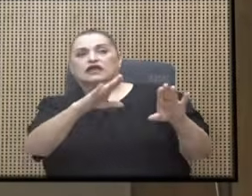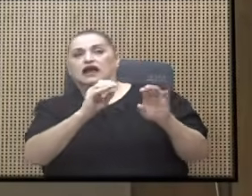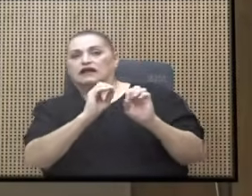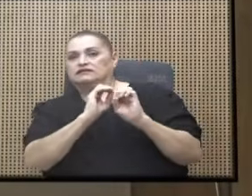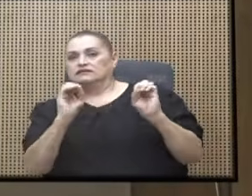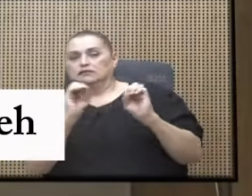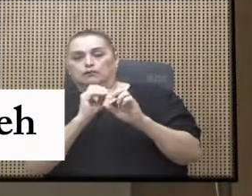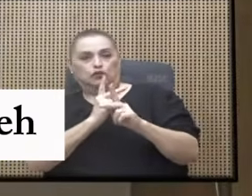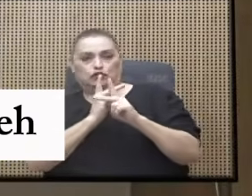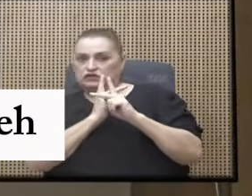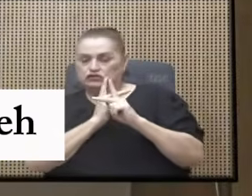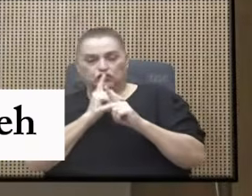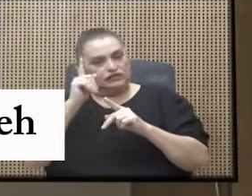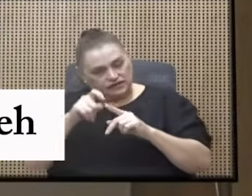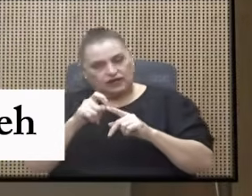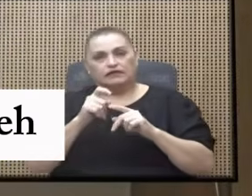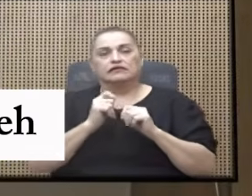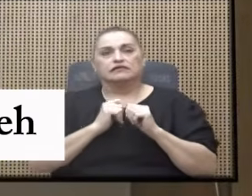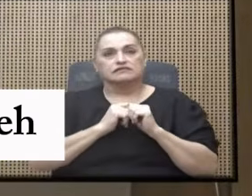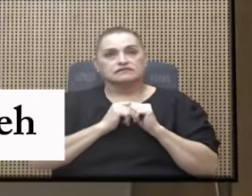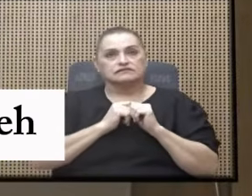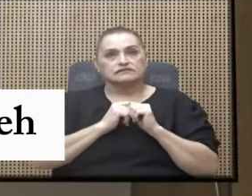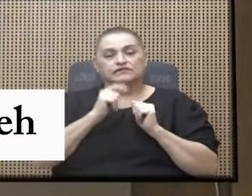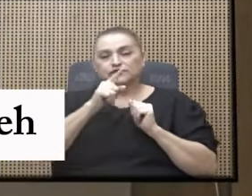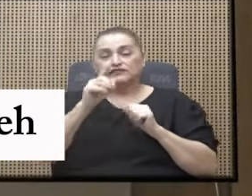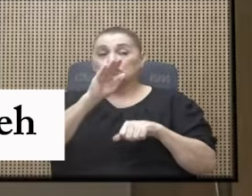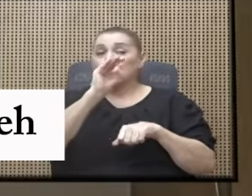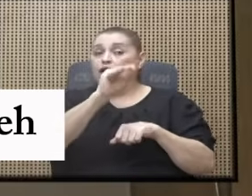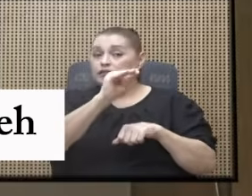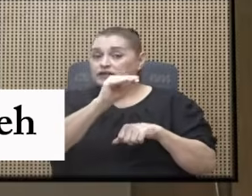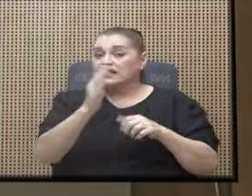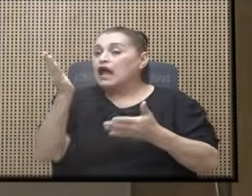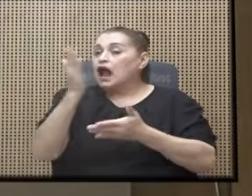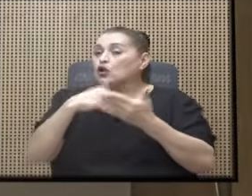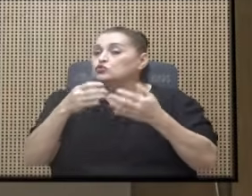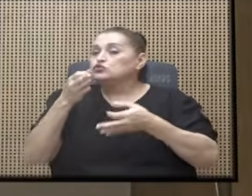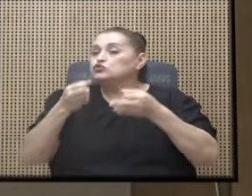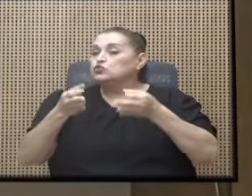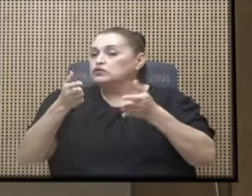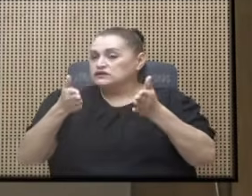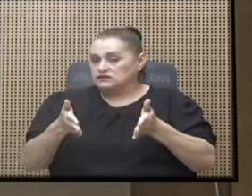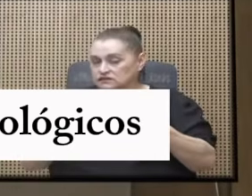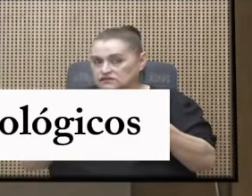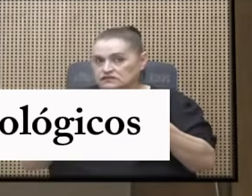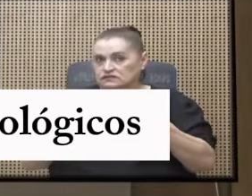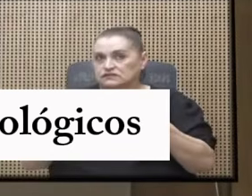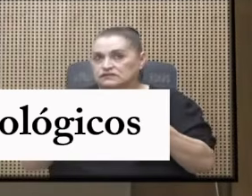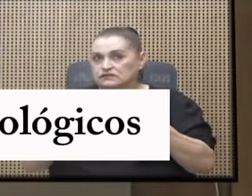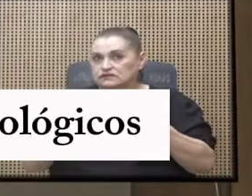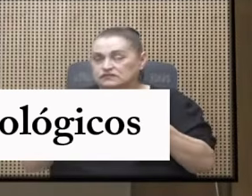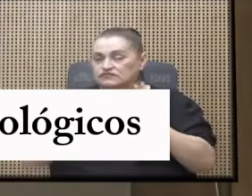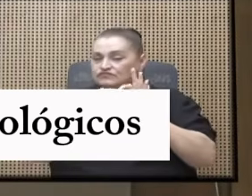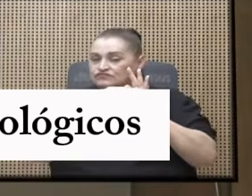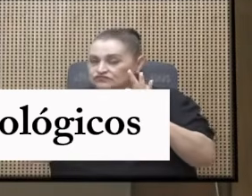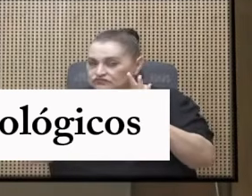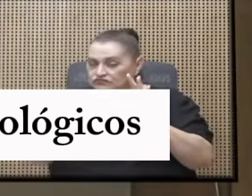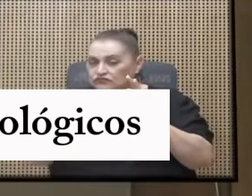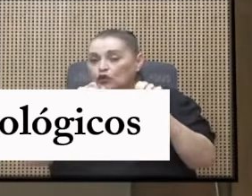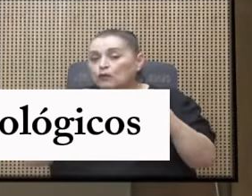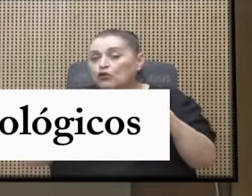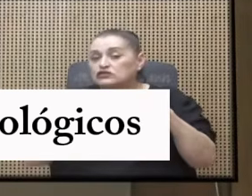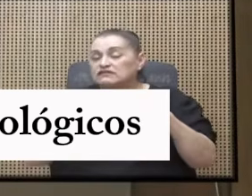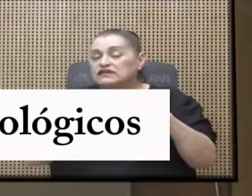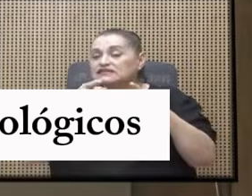desprotegidos. Esto fue advertido por algunos juristas en cuanto a posibles